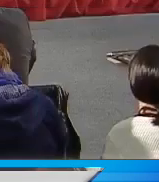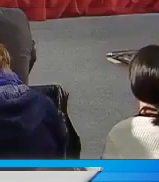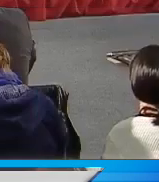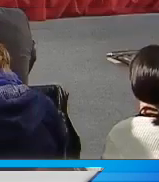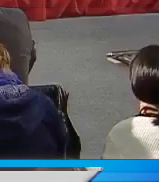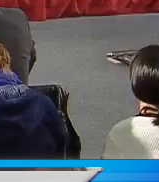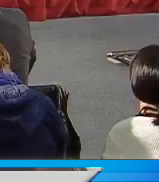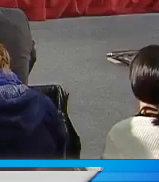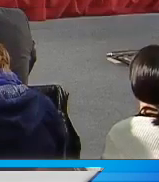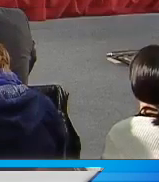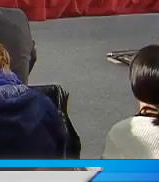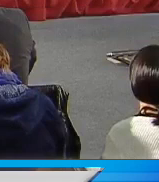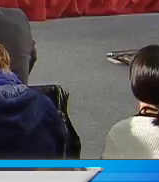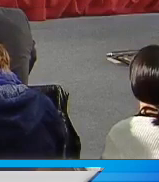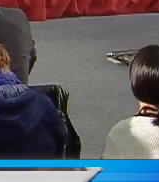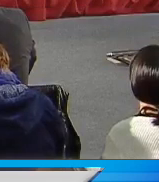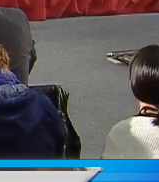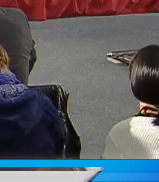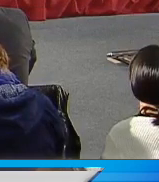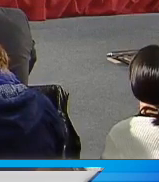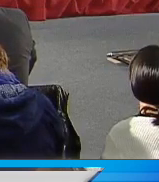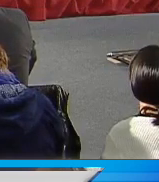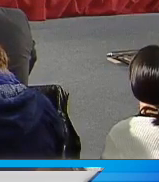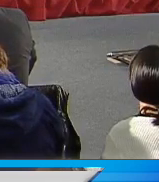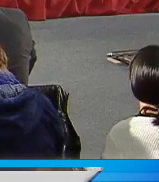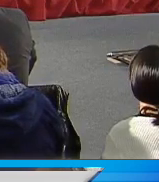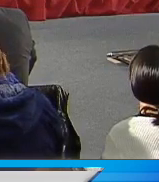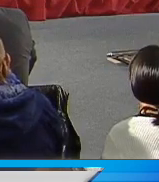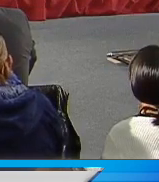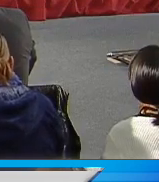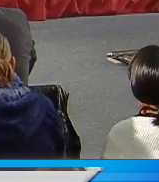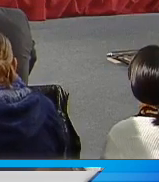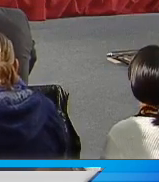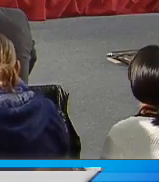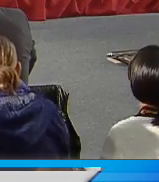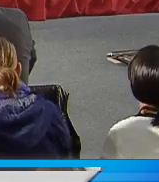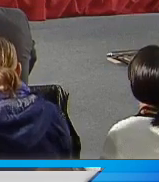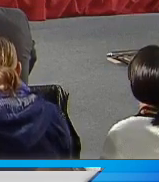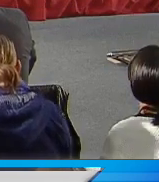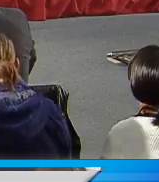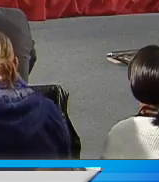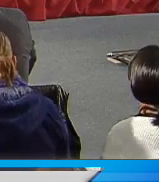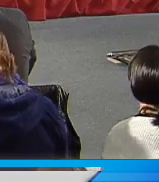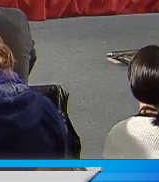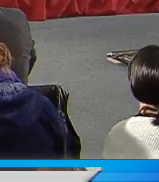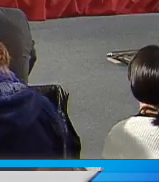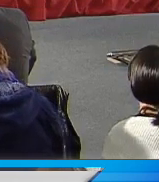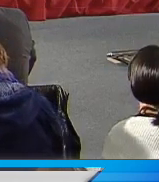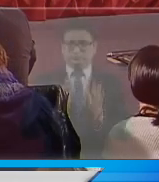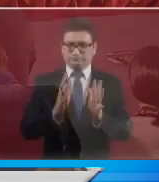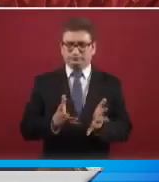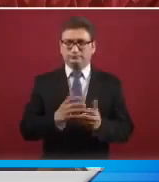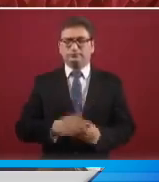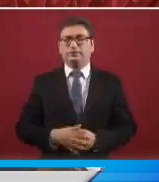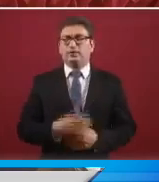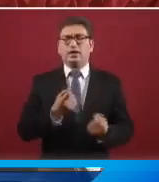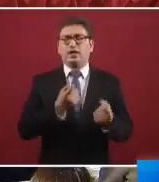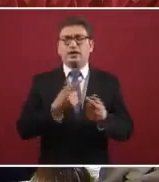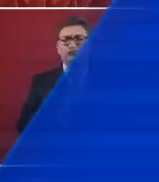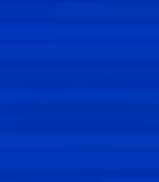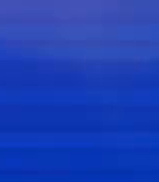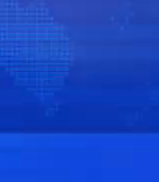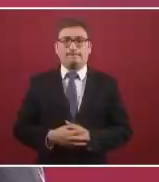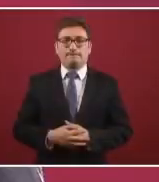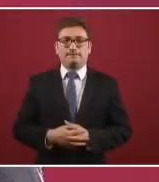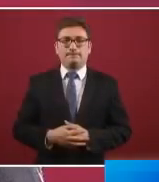la educación y solo polarizaba y causaba enfrentamientos. Con la aprobación de las leyes secundarias se proporciona un marco legal que es necesario.